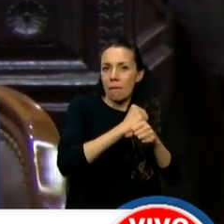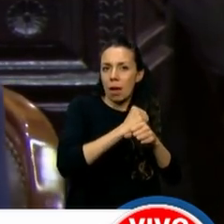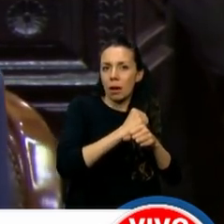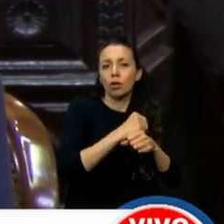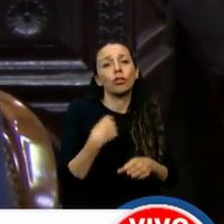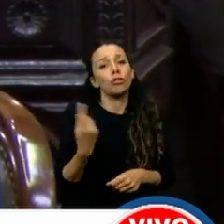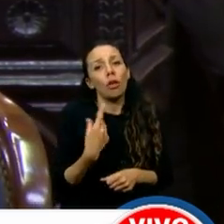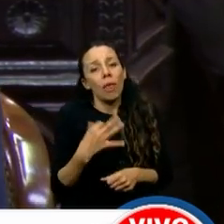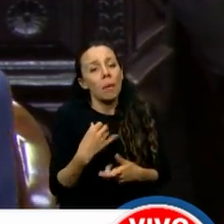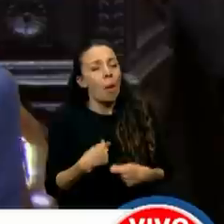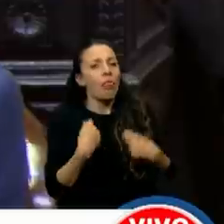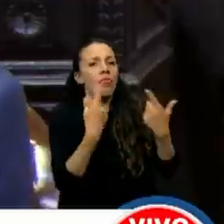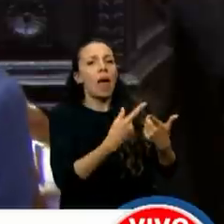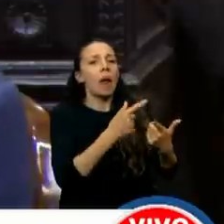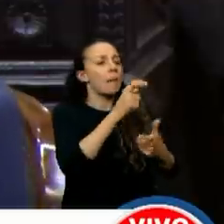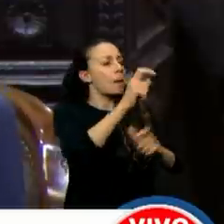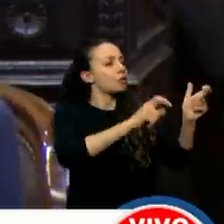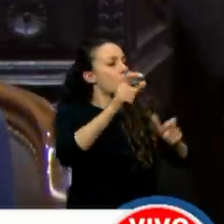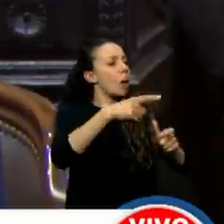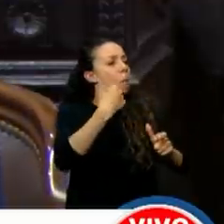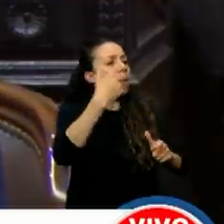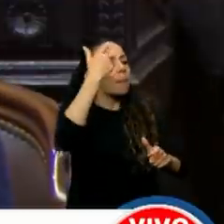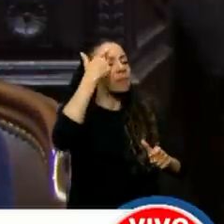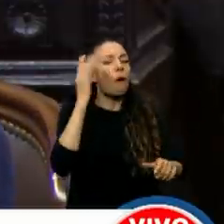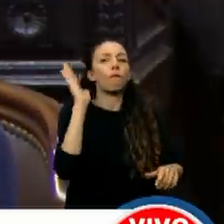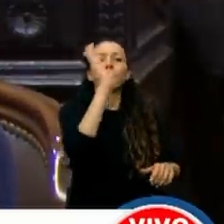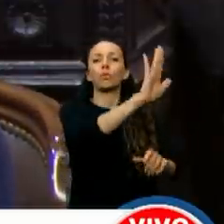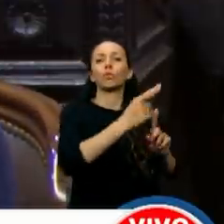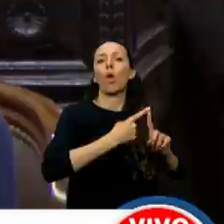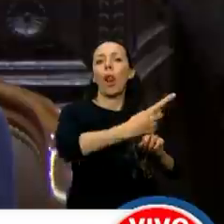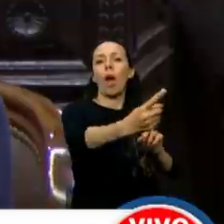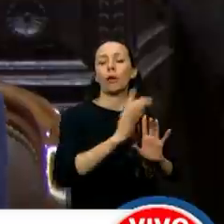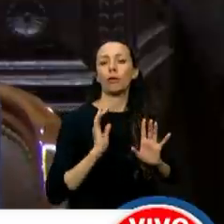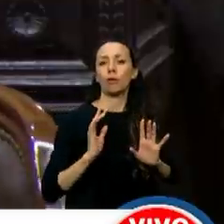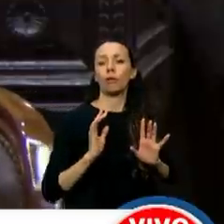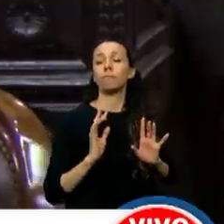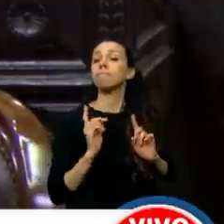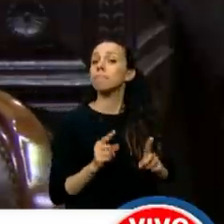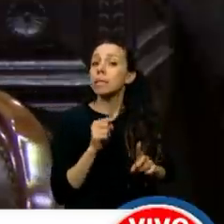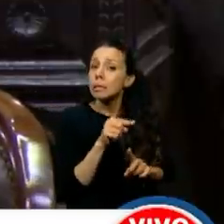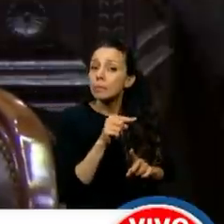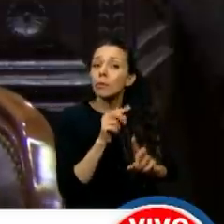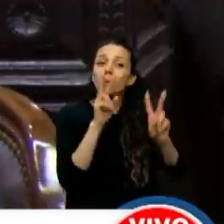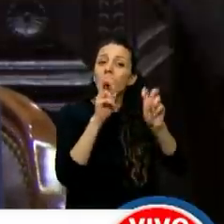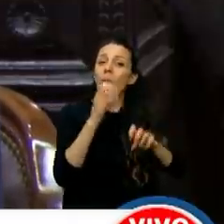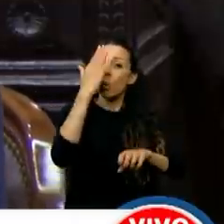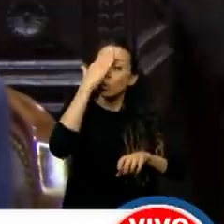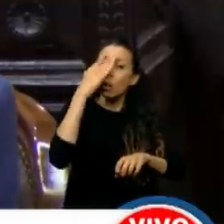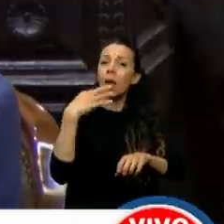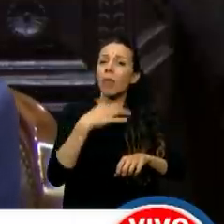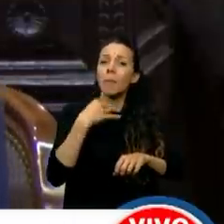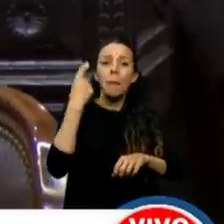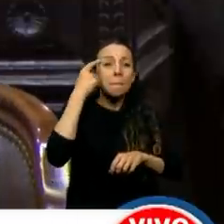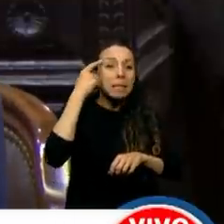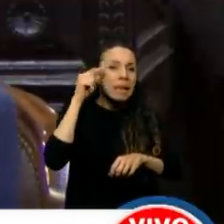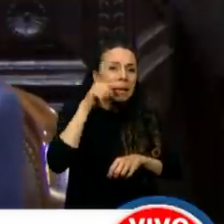previsibilidad como dicen habitualmente y justamente esto es lo que tenemos que hacer con el sector de la cultura uno de los